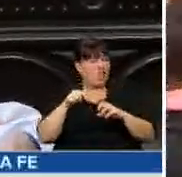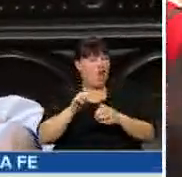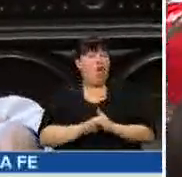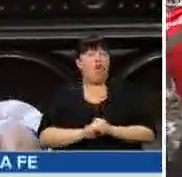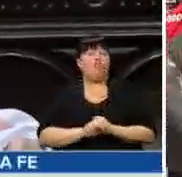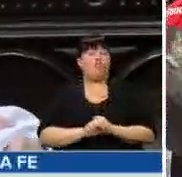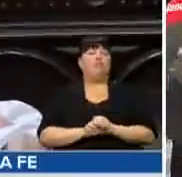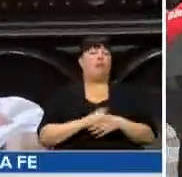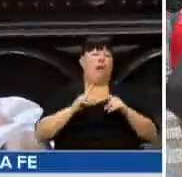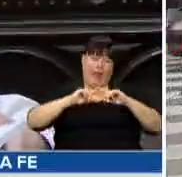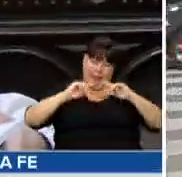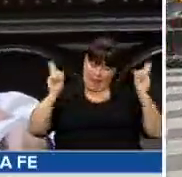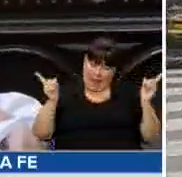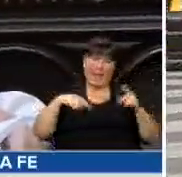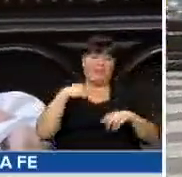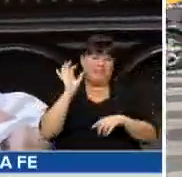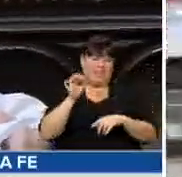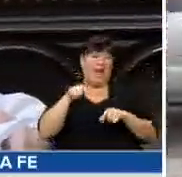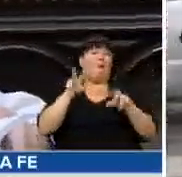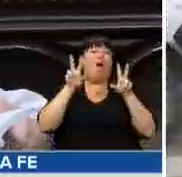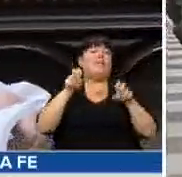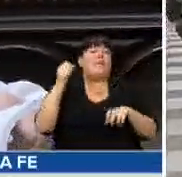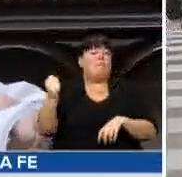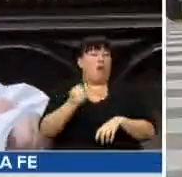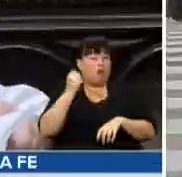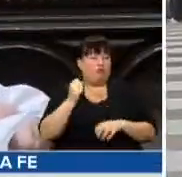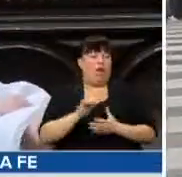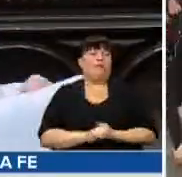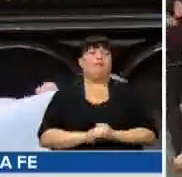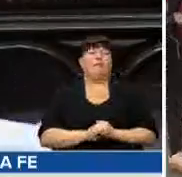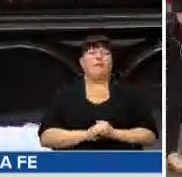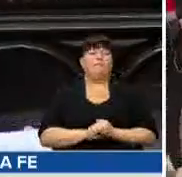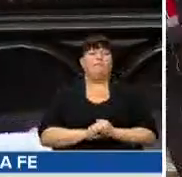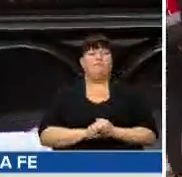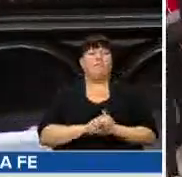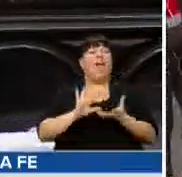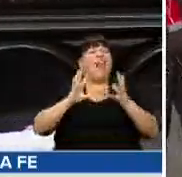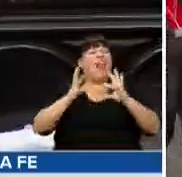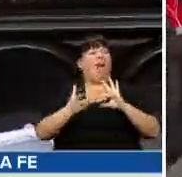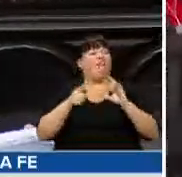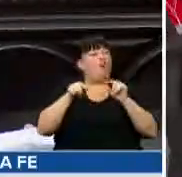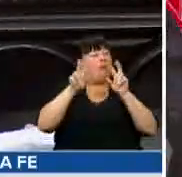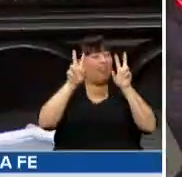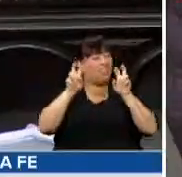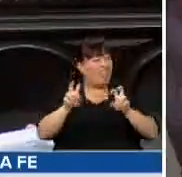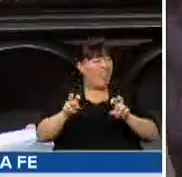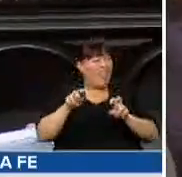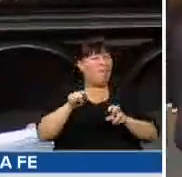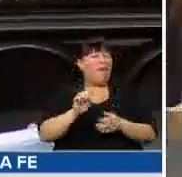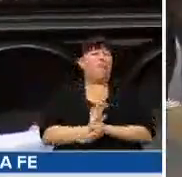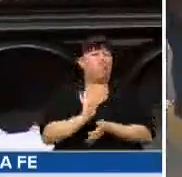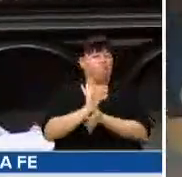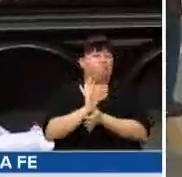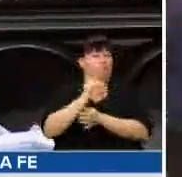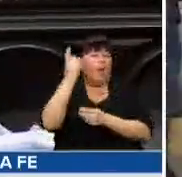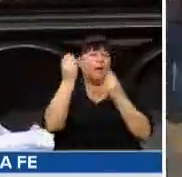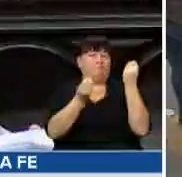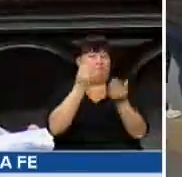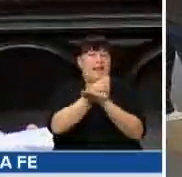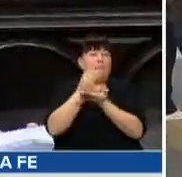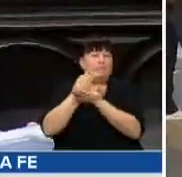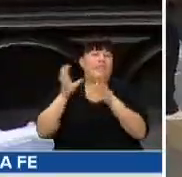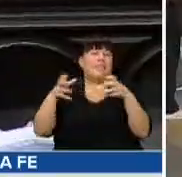diputados el jefe de bloque Ahí está Germán Martínez sig el presidente del bloque de frente de todos de Santa Fe trata proyecto de ley se acaban de pelear